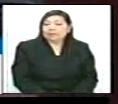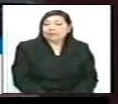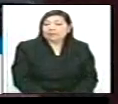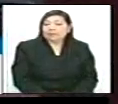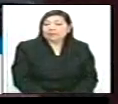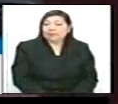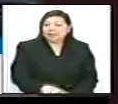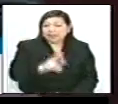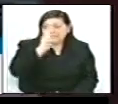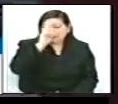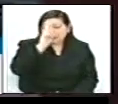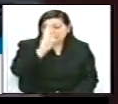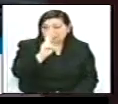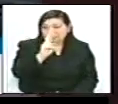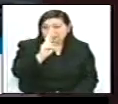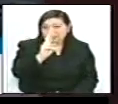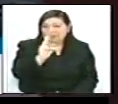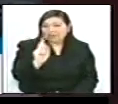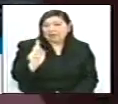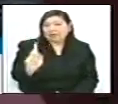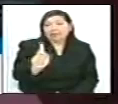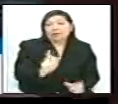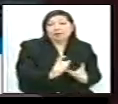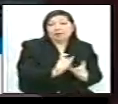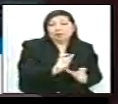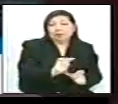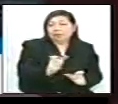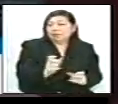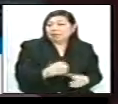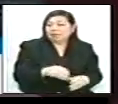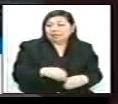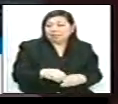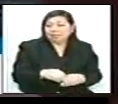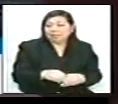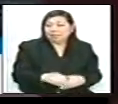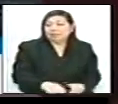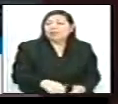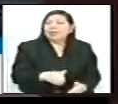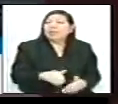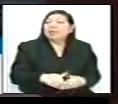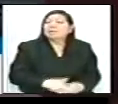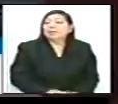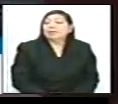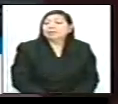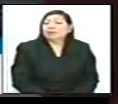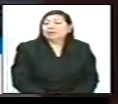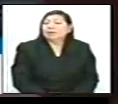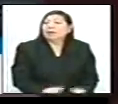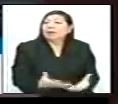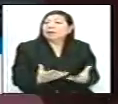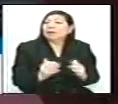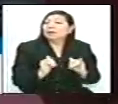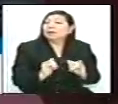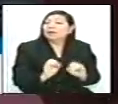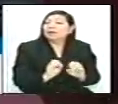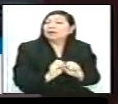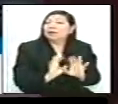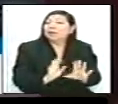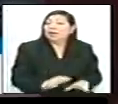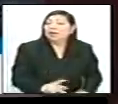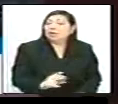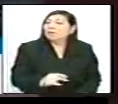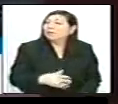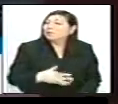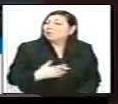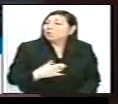El respeto a las atribuciones de los congresistas no puede ser sometido al voto. Quiero dejar en claro algo, señora Presidenta. No se